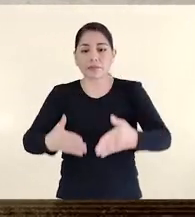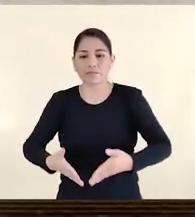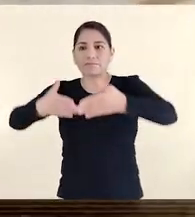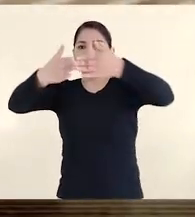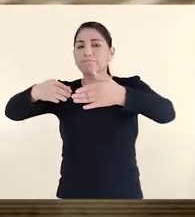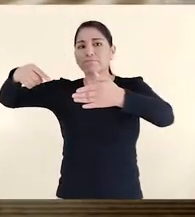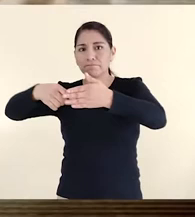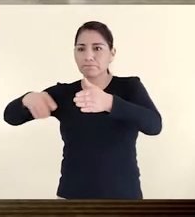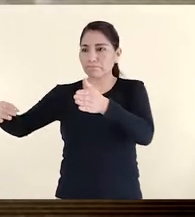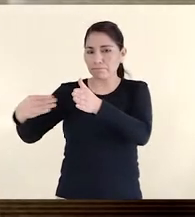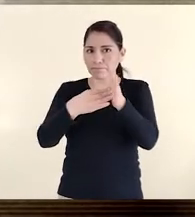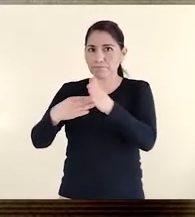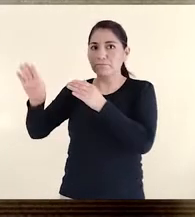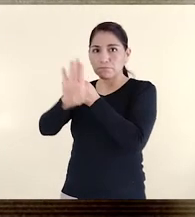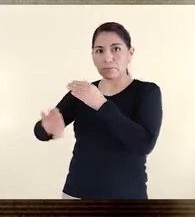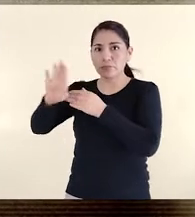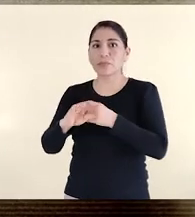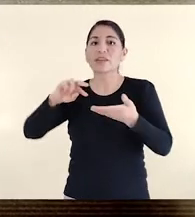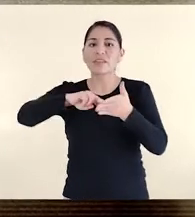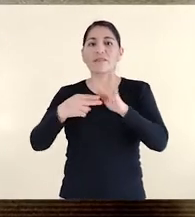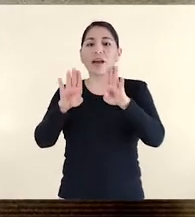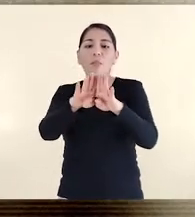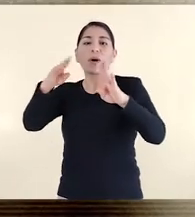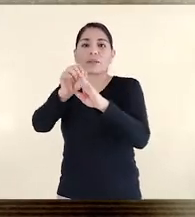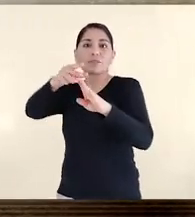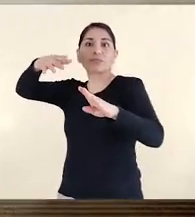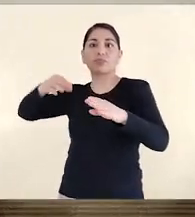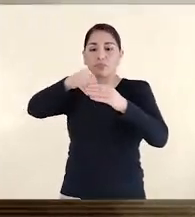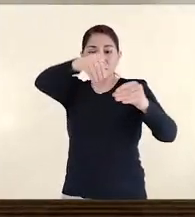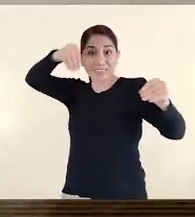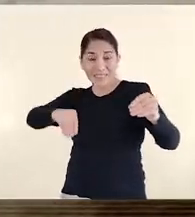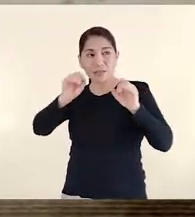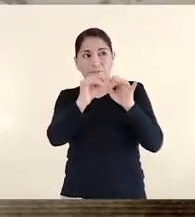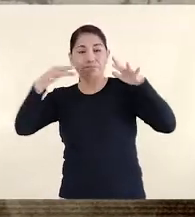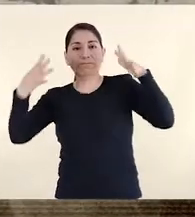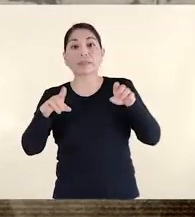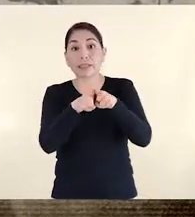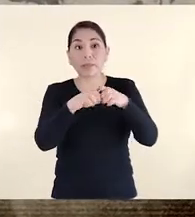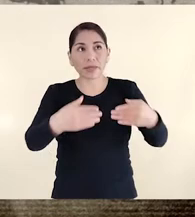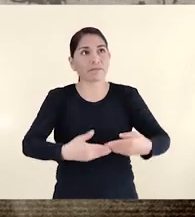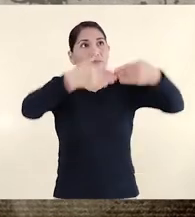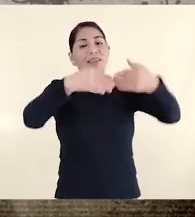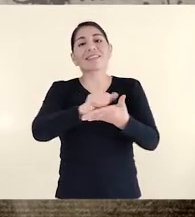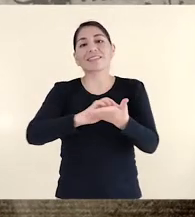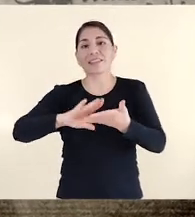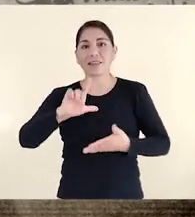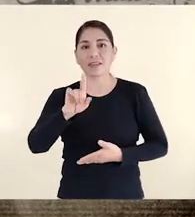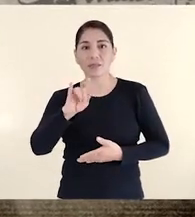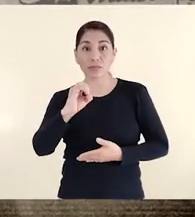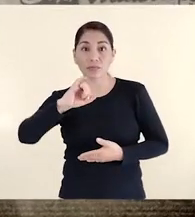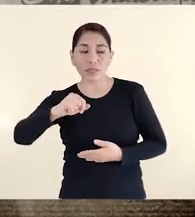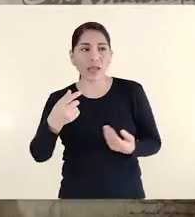unos baluartes defensivos que consistían en una puerta de diamante que sobresalía al exterior y este bastión Santa Lucía.